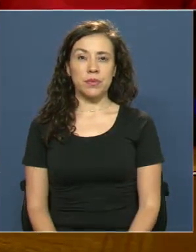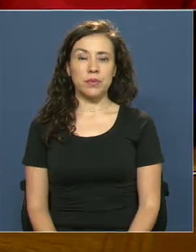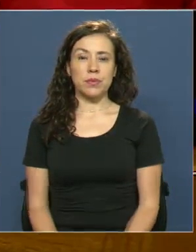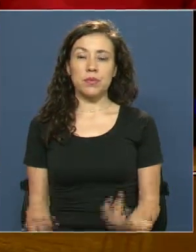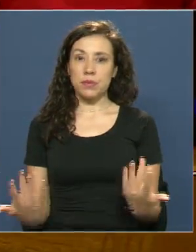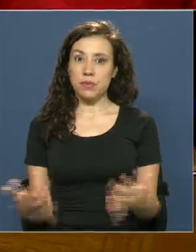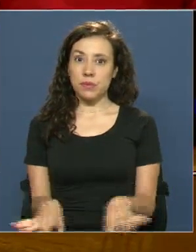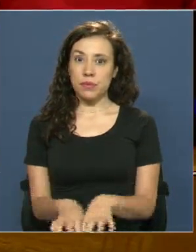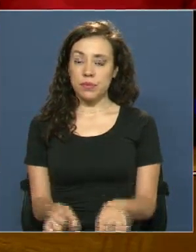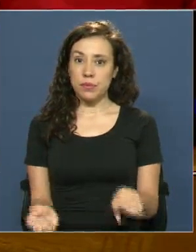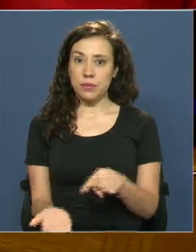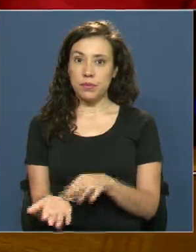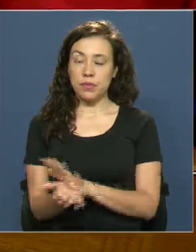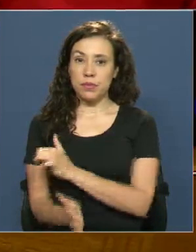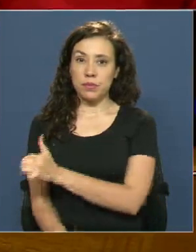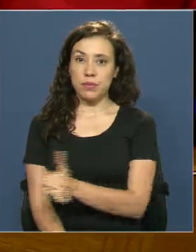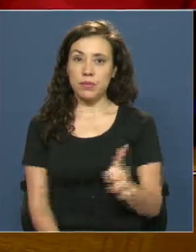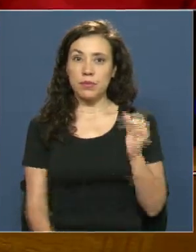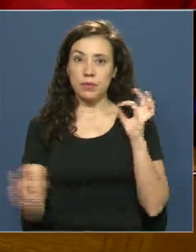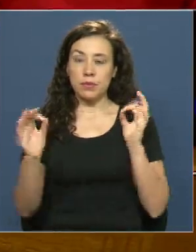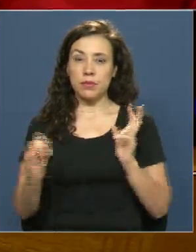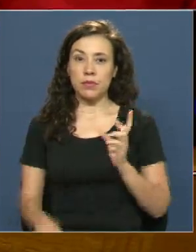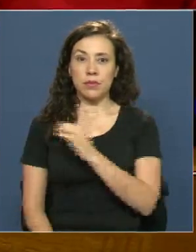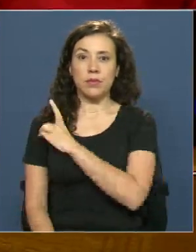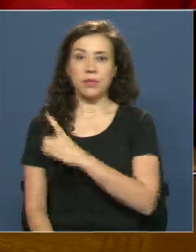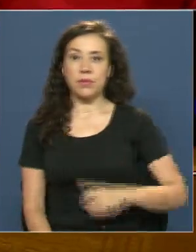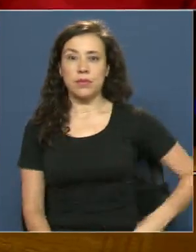Han votado todas las señoras y señores diputados.